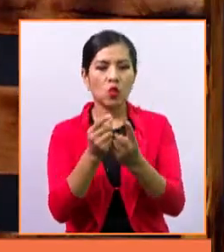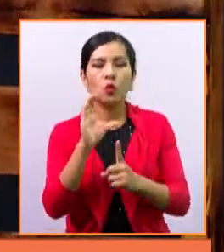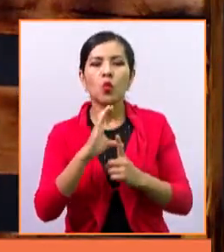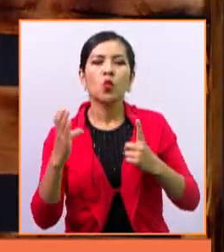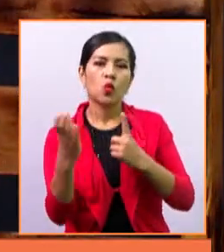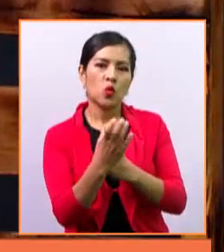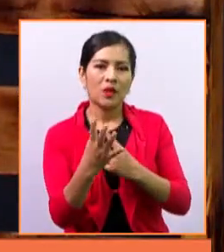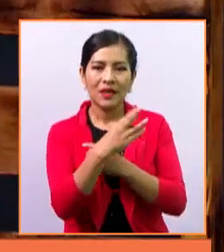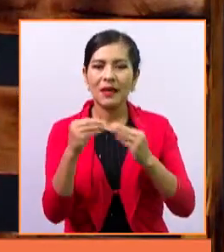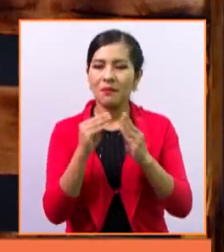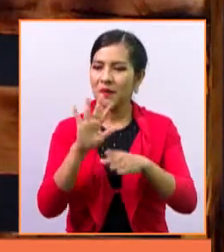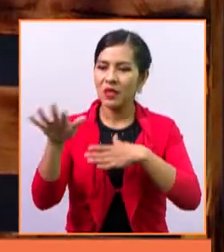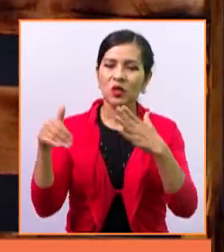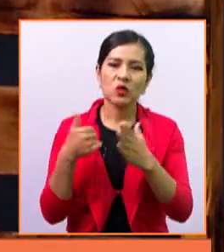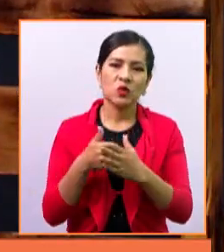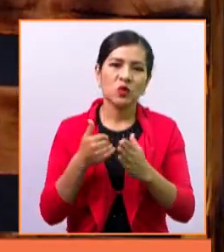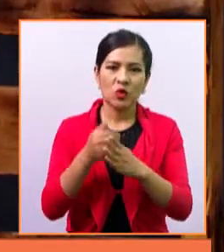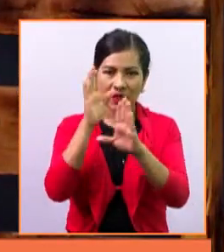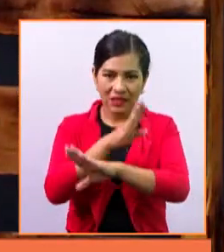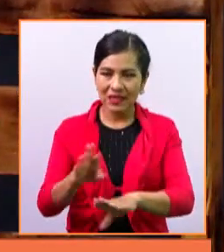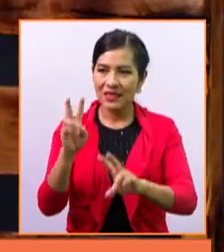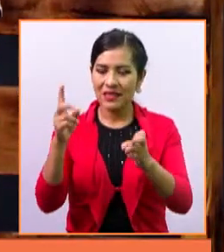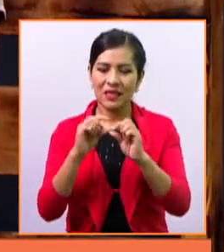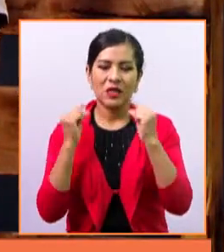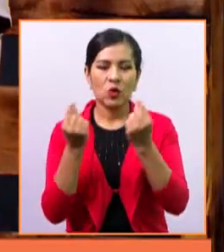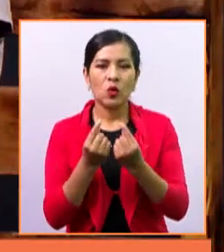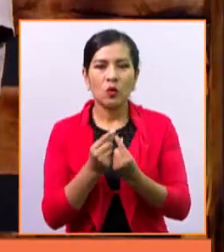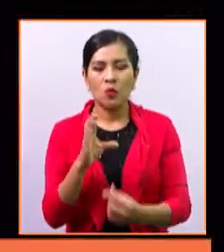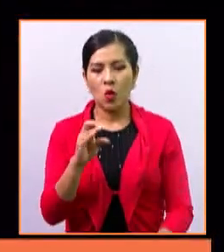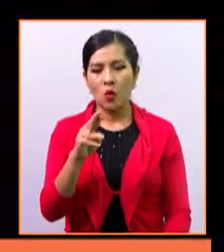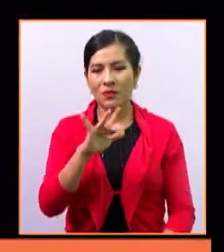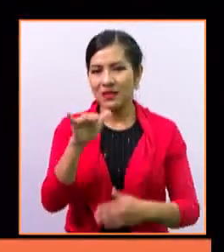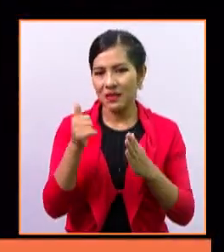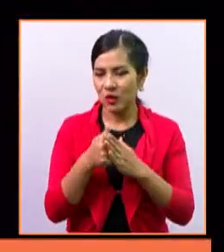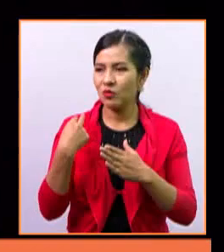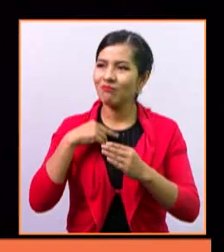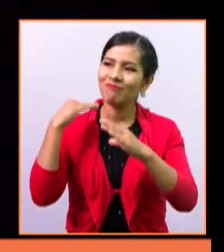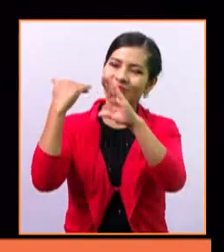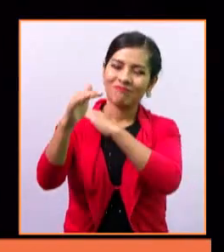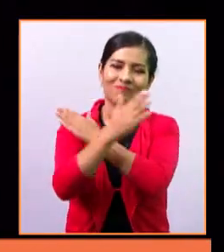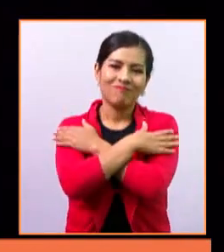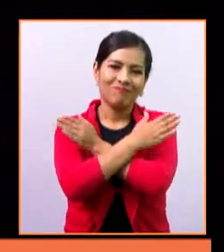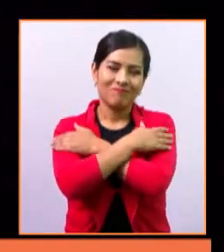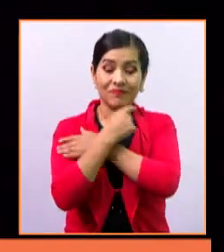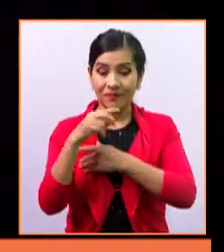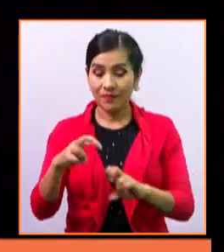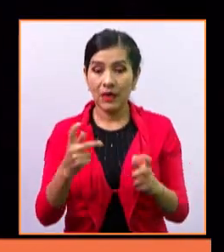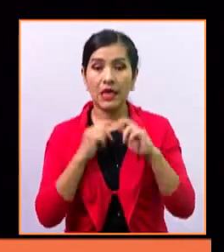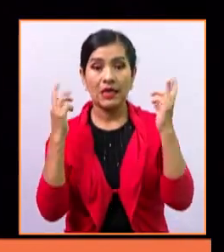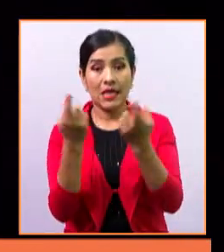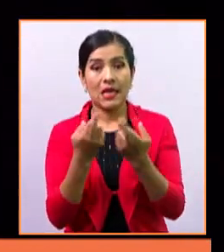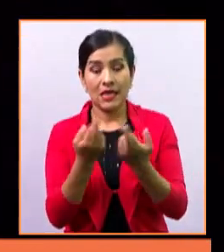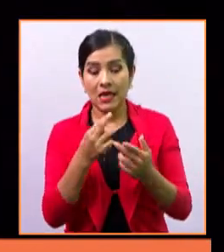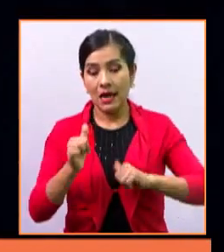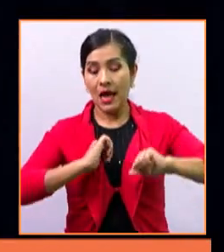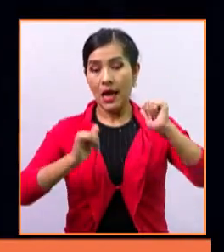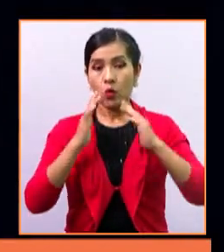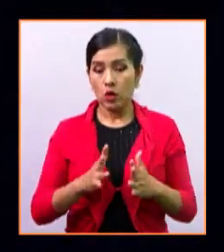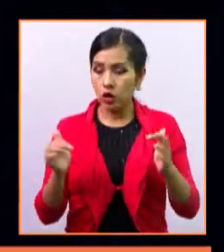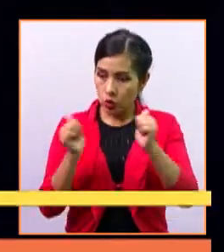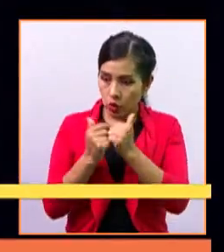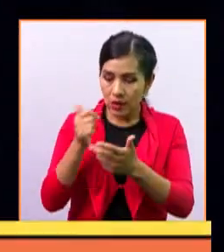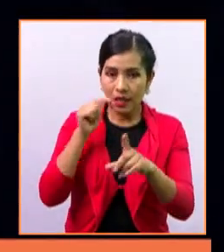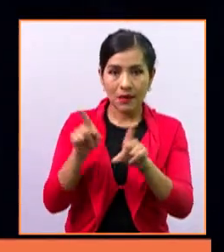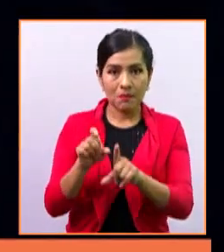todos los niños del Club Cómplices les mando un abrazo especial, porque el Club Cómplices ha organizado este taller de actuación junto con la hermana